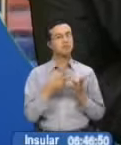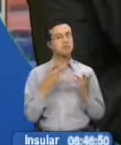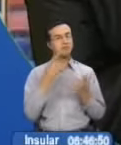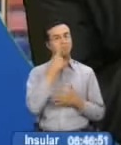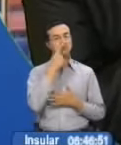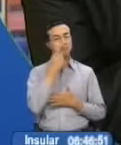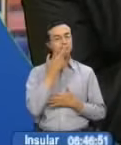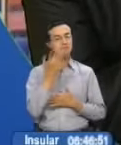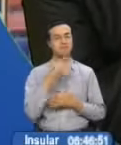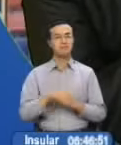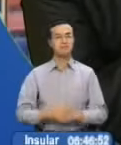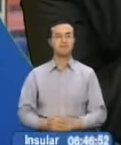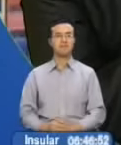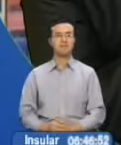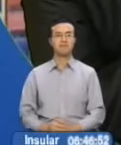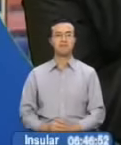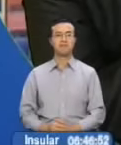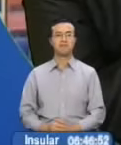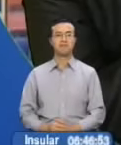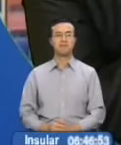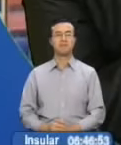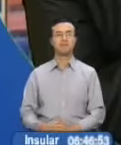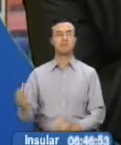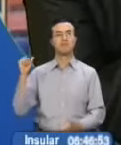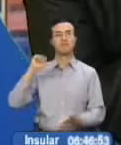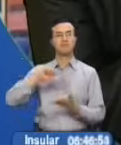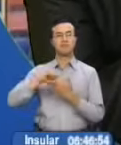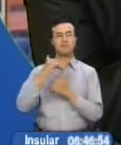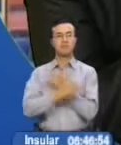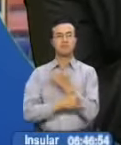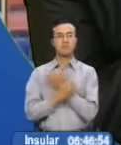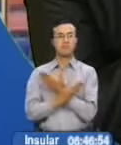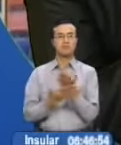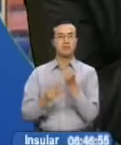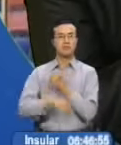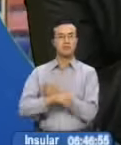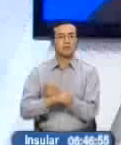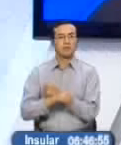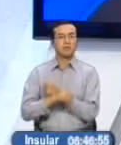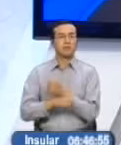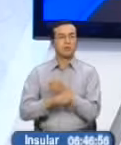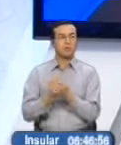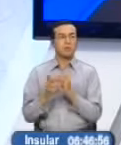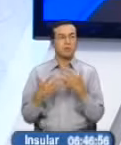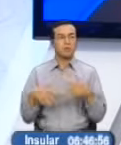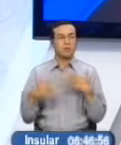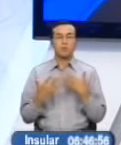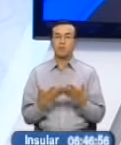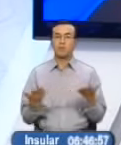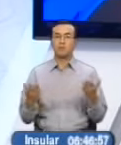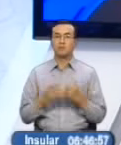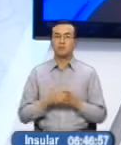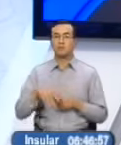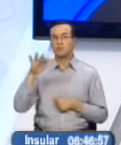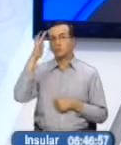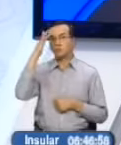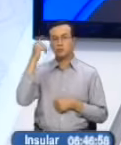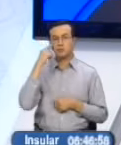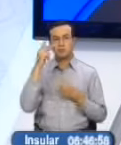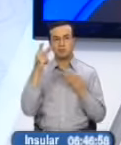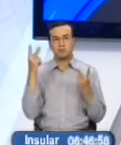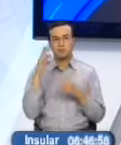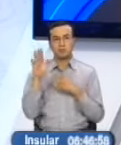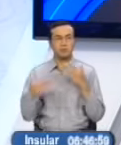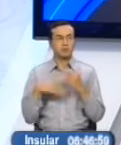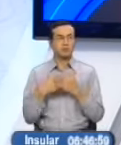interesa hoy. Hubo una ciudad y un país futbolizados y muy futboleros además, porque basta fijarnos en toda la